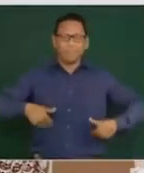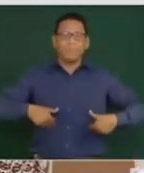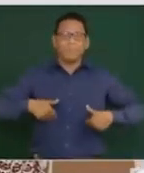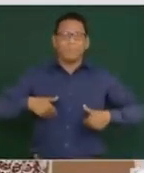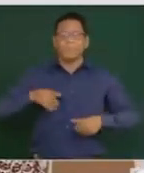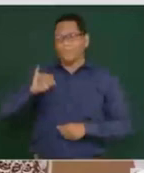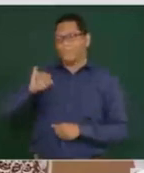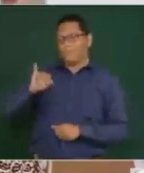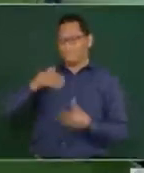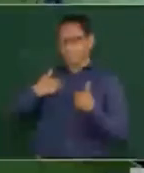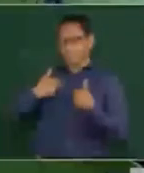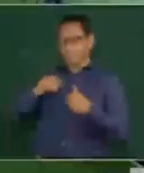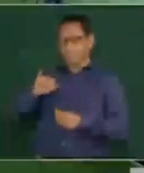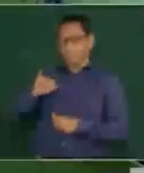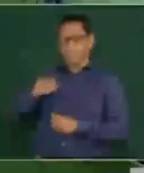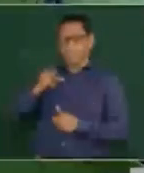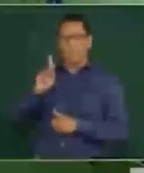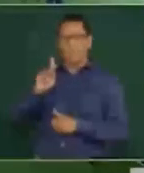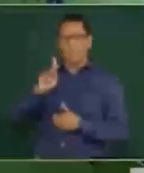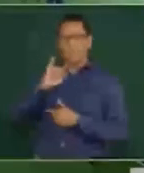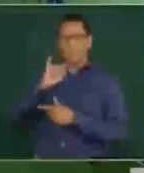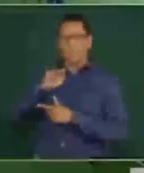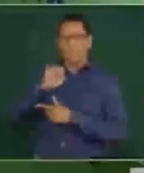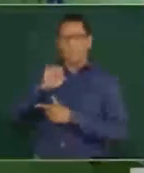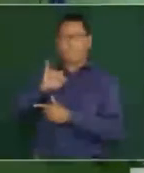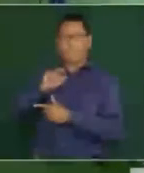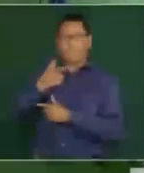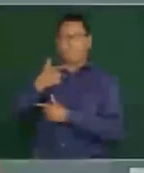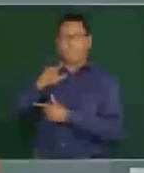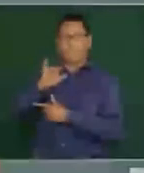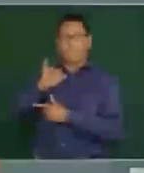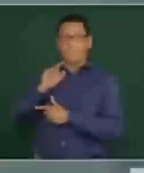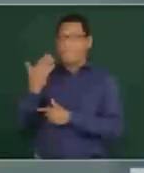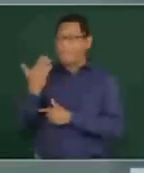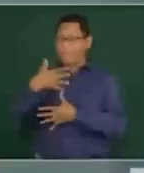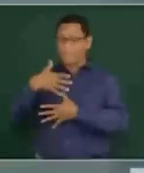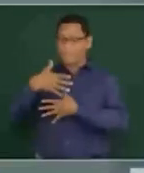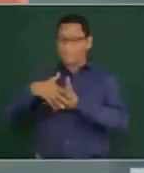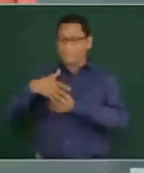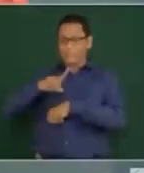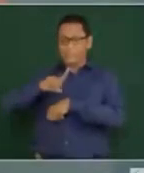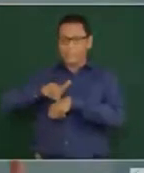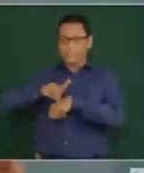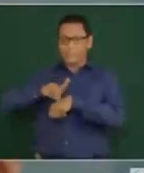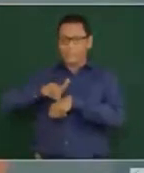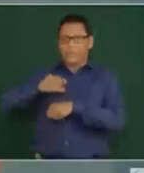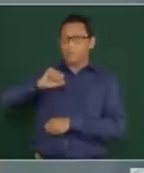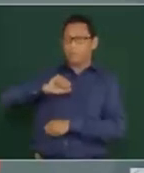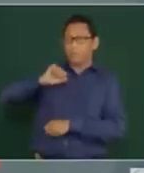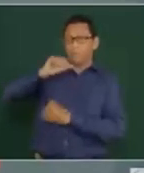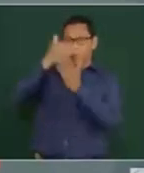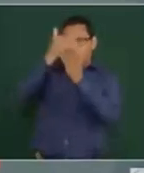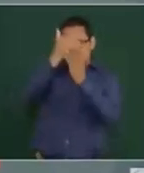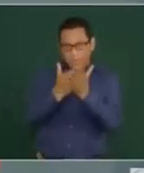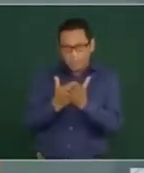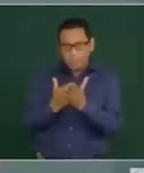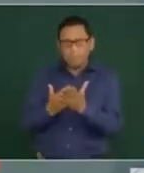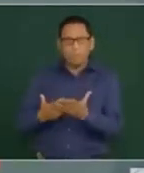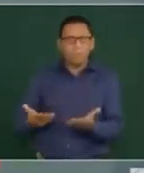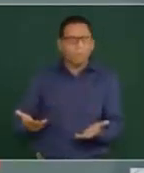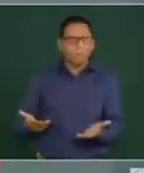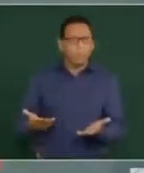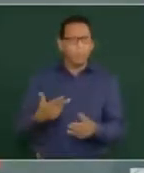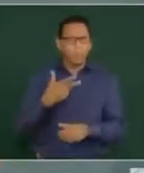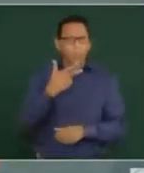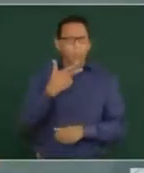Sí, pero el dato del INEGI de hace 15 días, que es la inflación a la baja, no